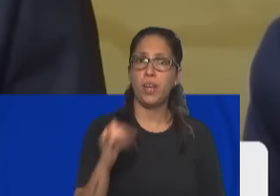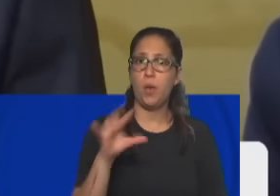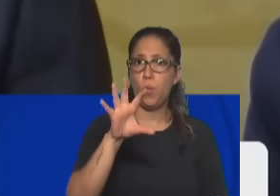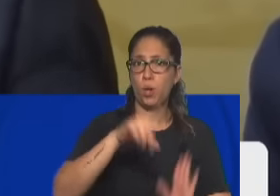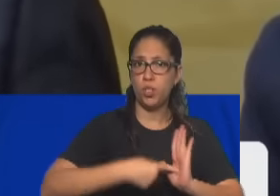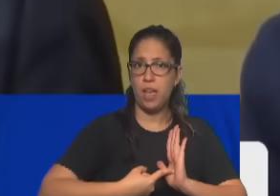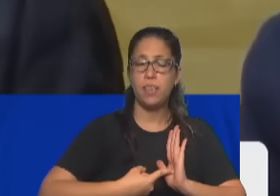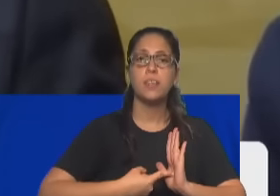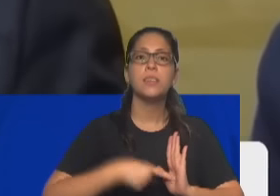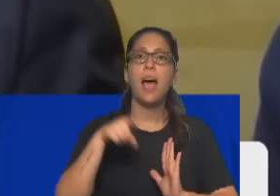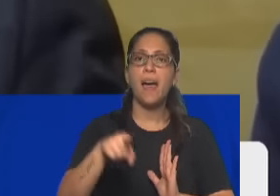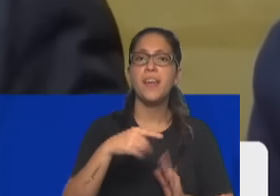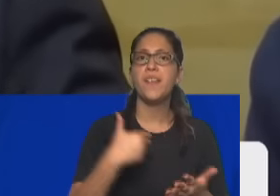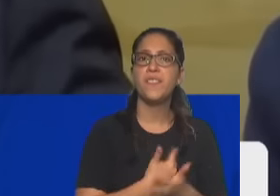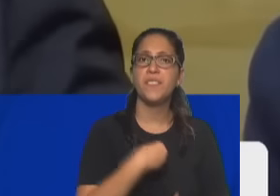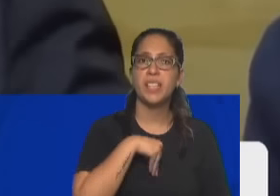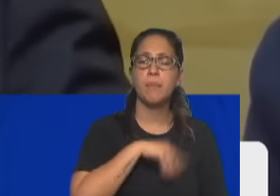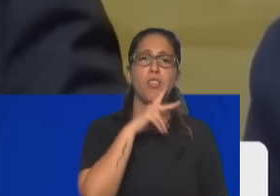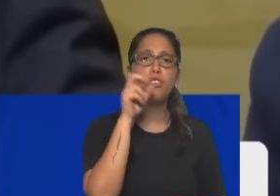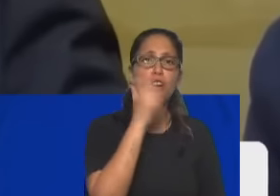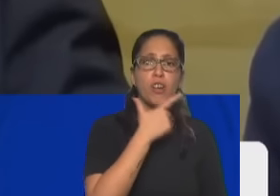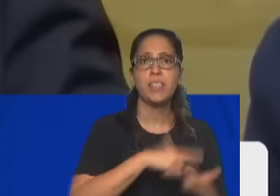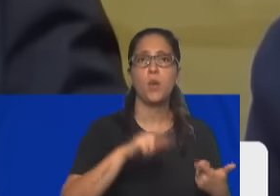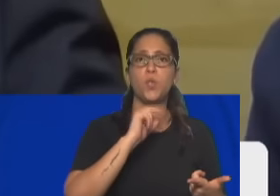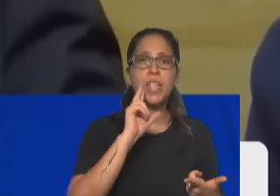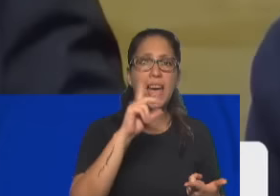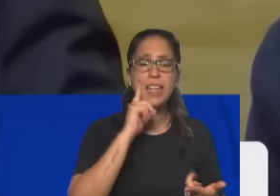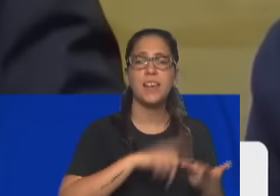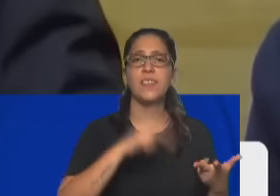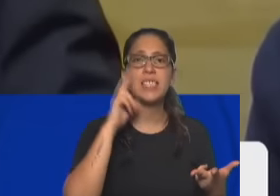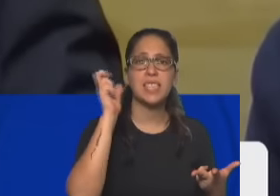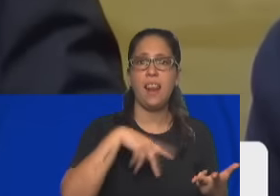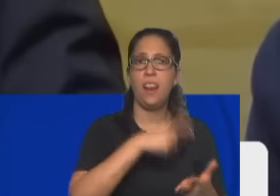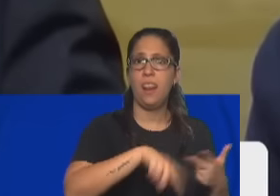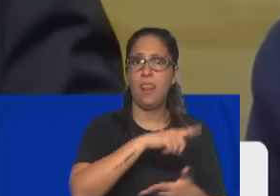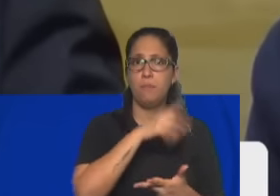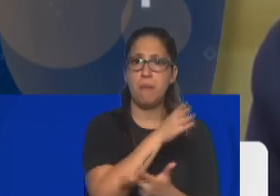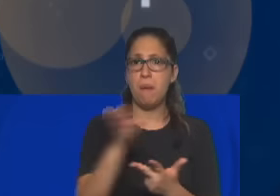Aires en el cual resultaron víctimas deo Gastón Torres br Alexis arari y an Rocío Vicente